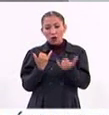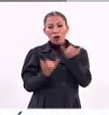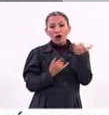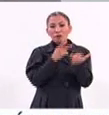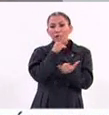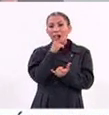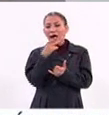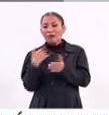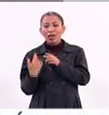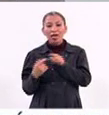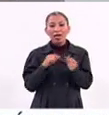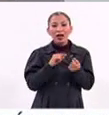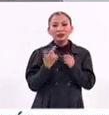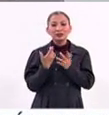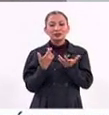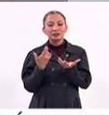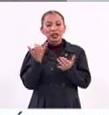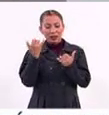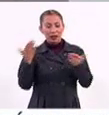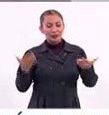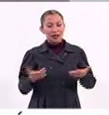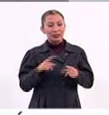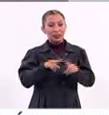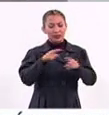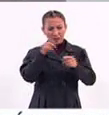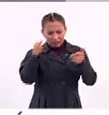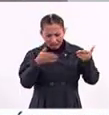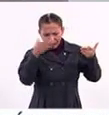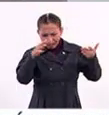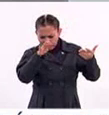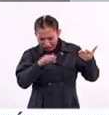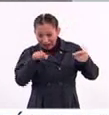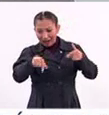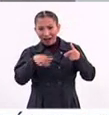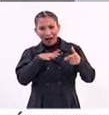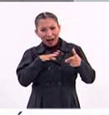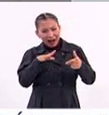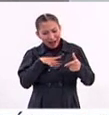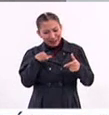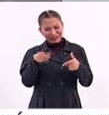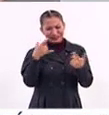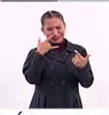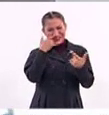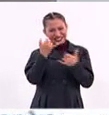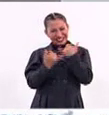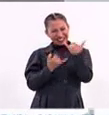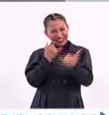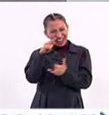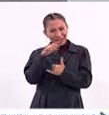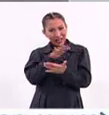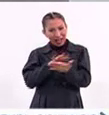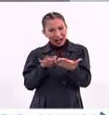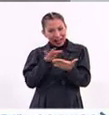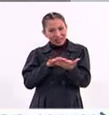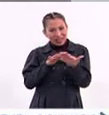juegos de palabras y analogías que se hacen en varios momentos, quizá de la